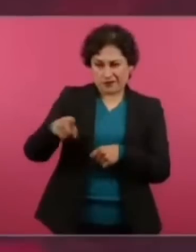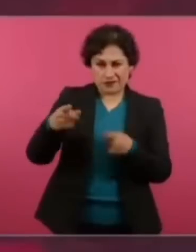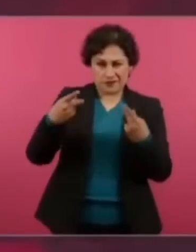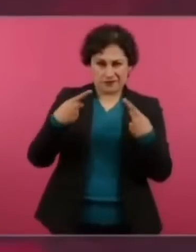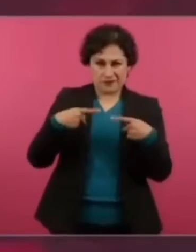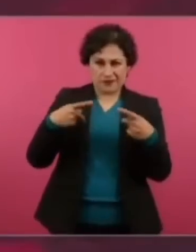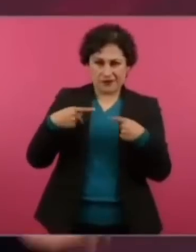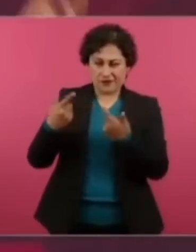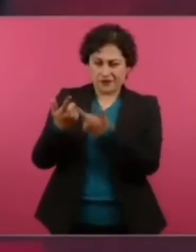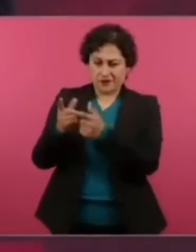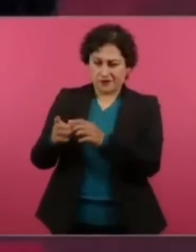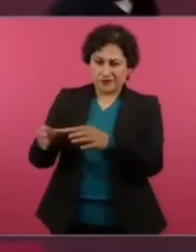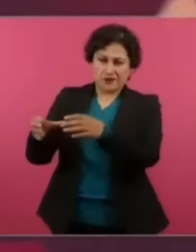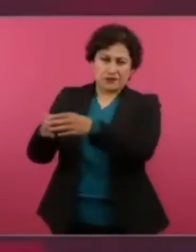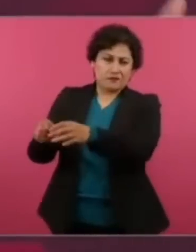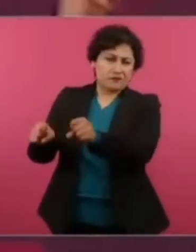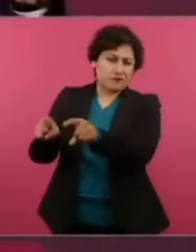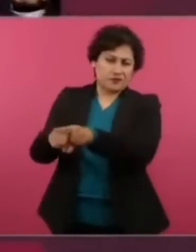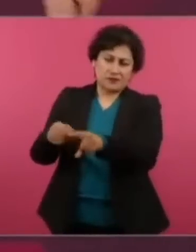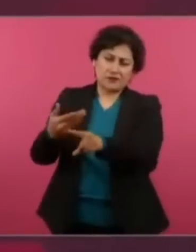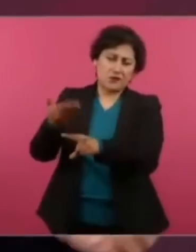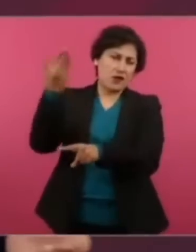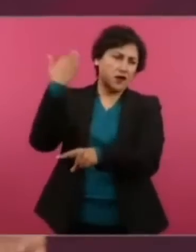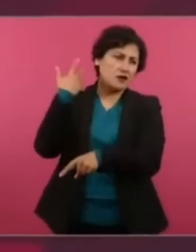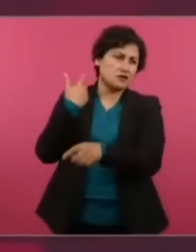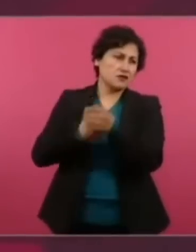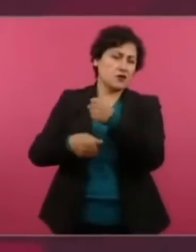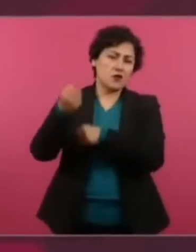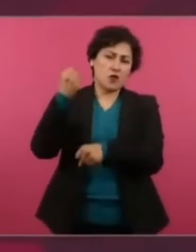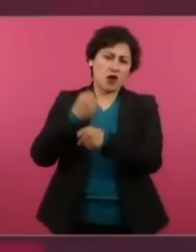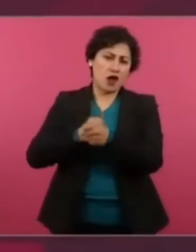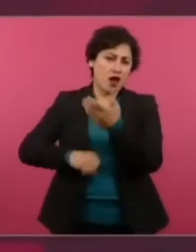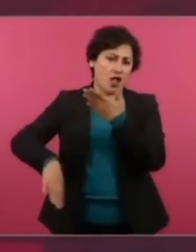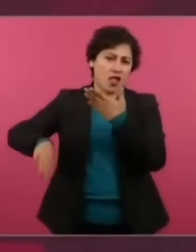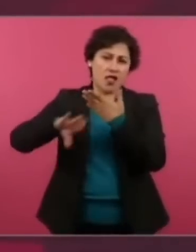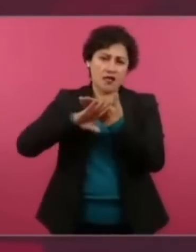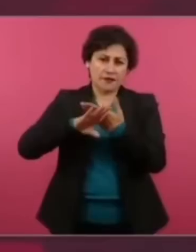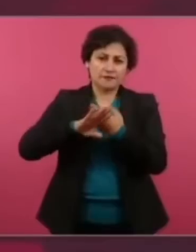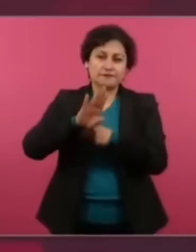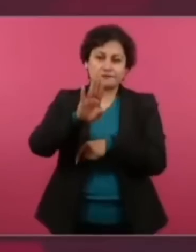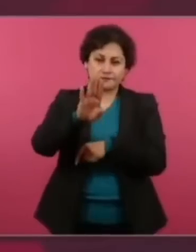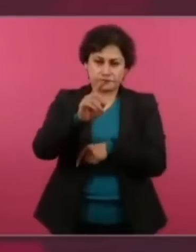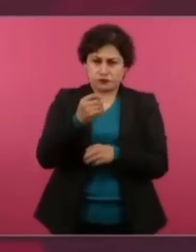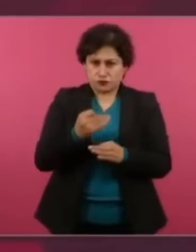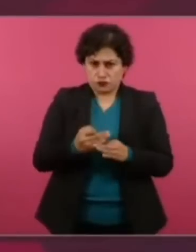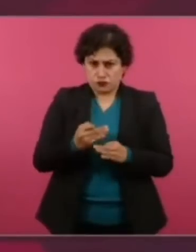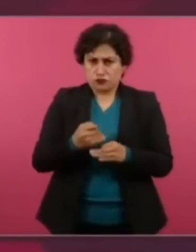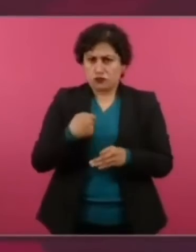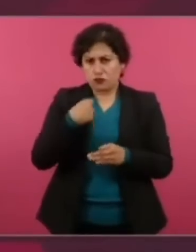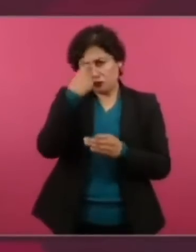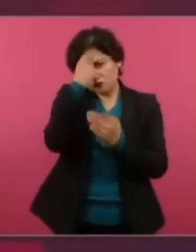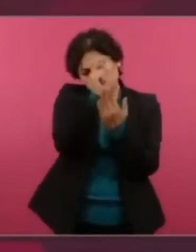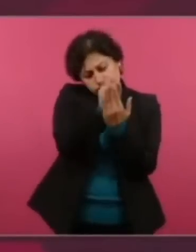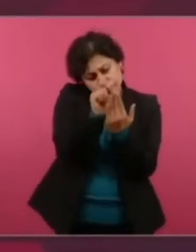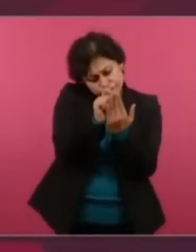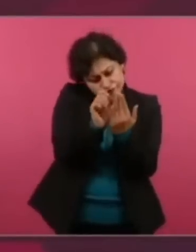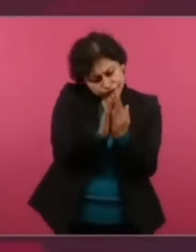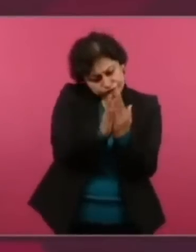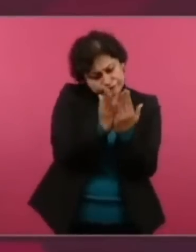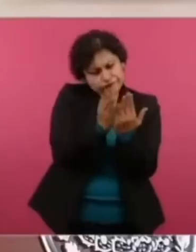avanzando, escribiendo un libro y ahí voy a contar cómo se reunían los